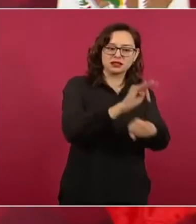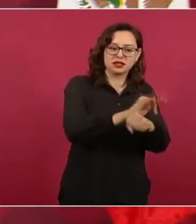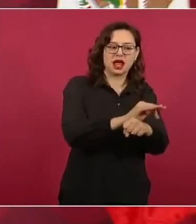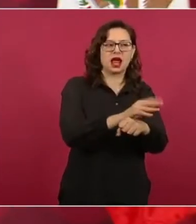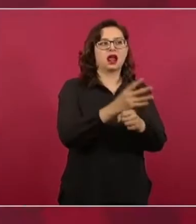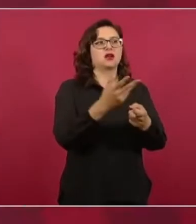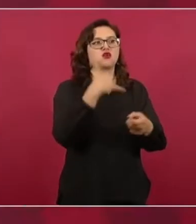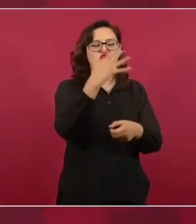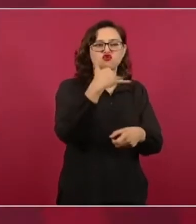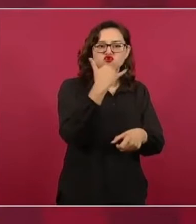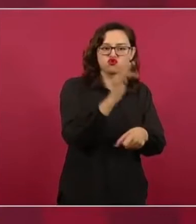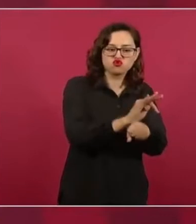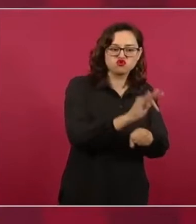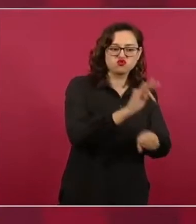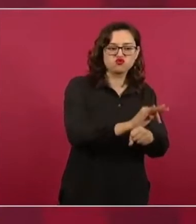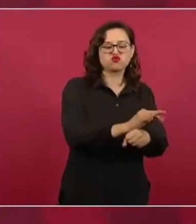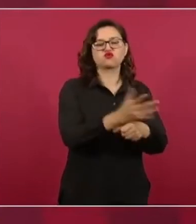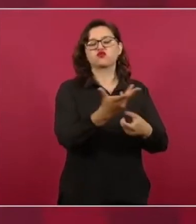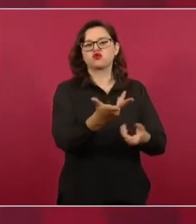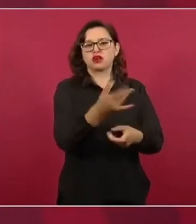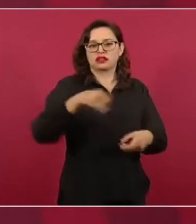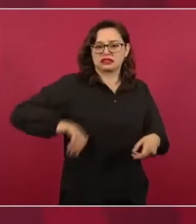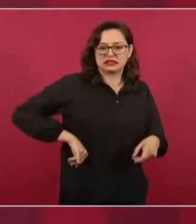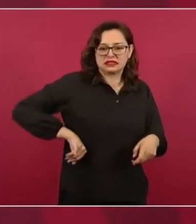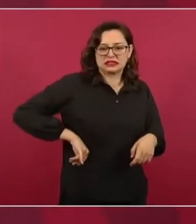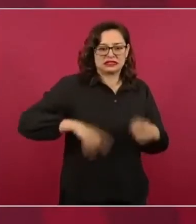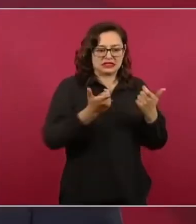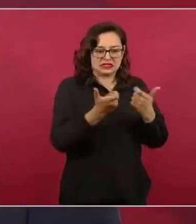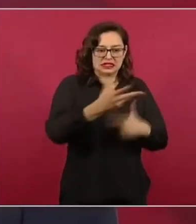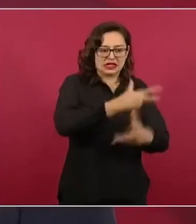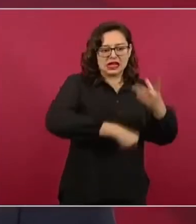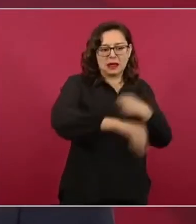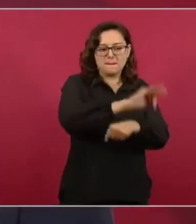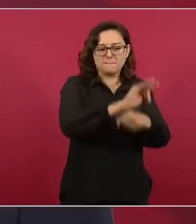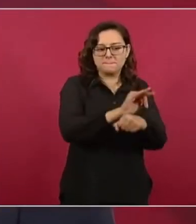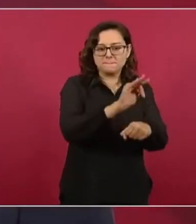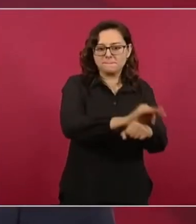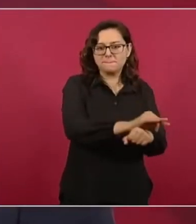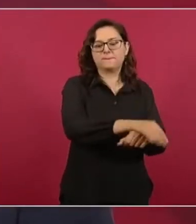para decirlo de otra manera, de grupos de intereses creados.